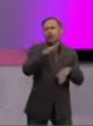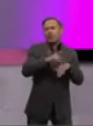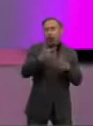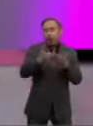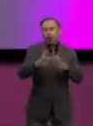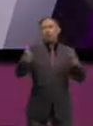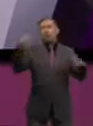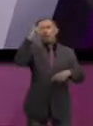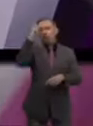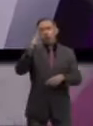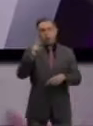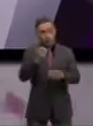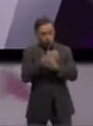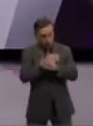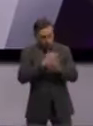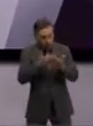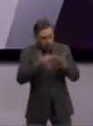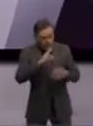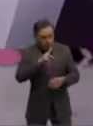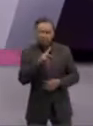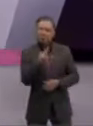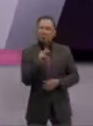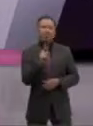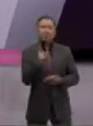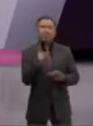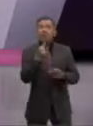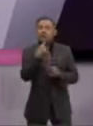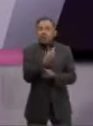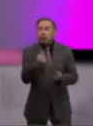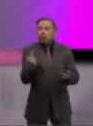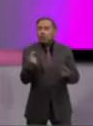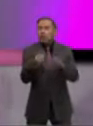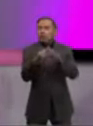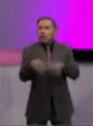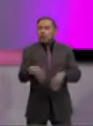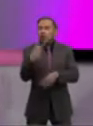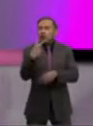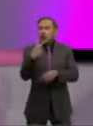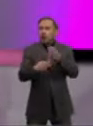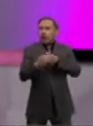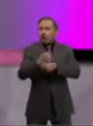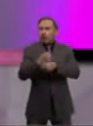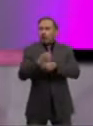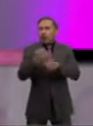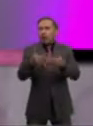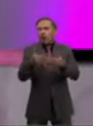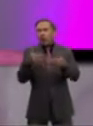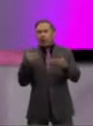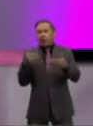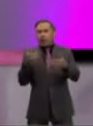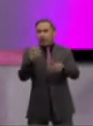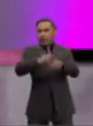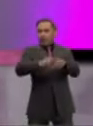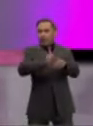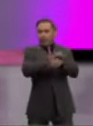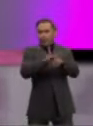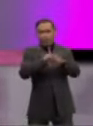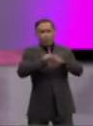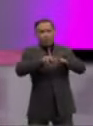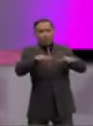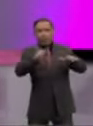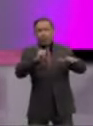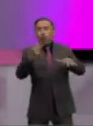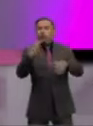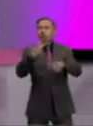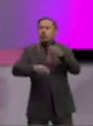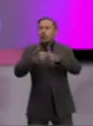En educación no estamos mejor. ¿Qué pasa con los niños? Retrocedieron 2 años. Los 2 años de pandemia retrocedieron en sus estudios. Eso no me